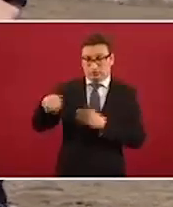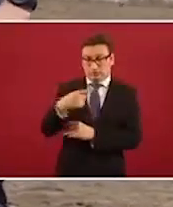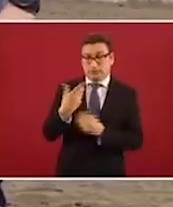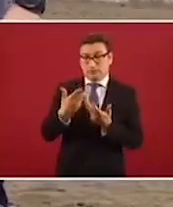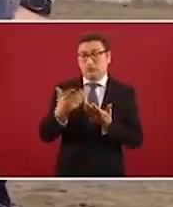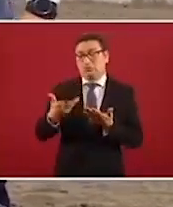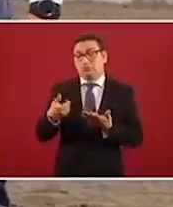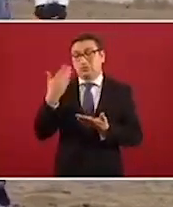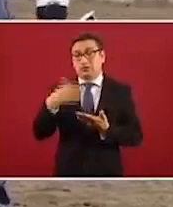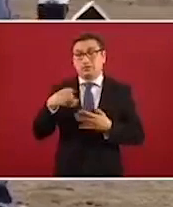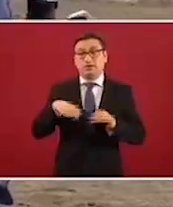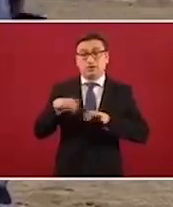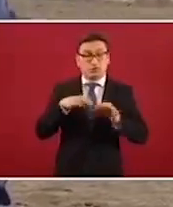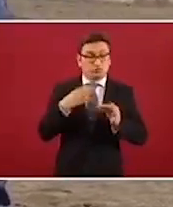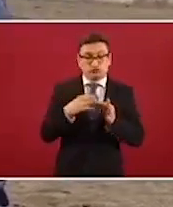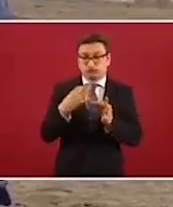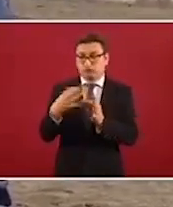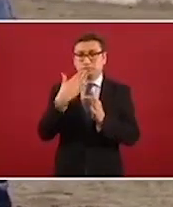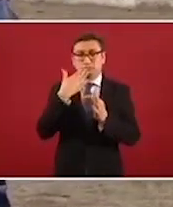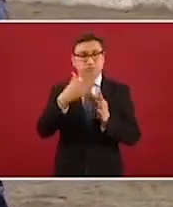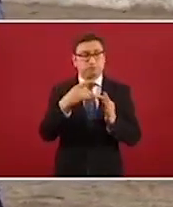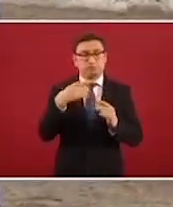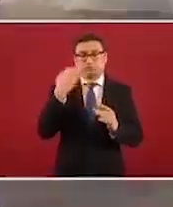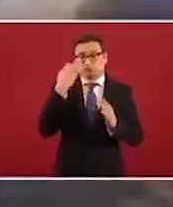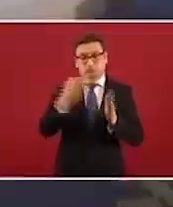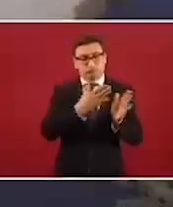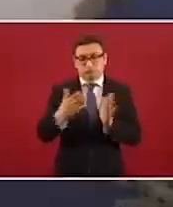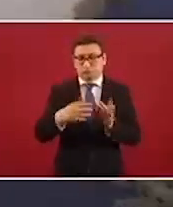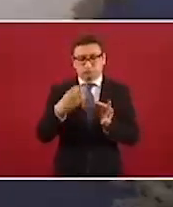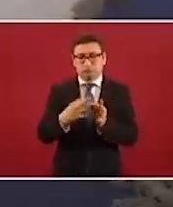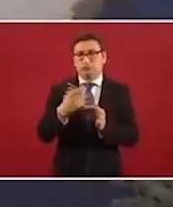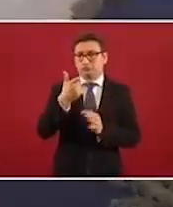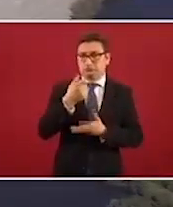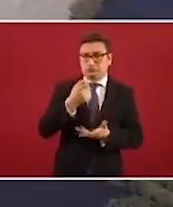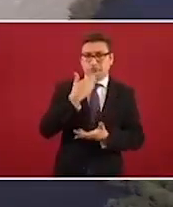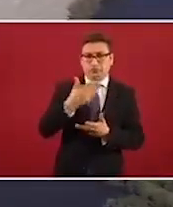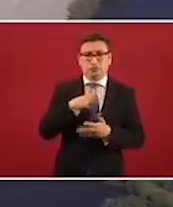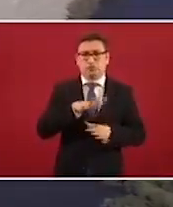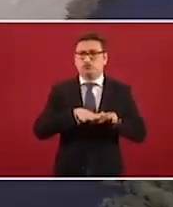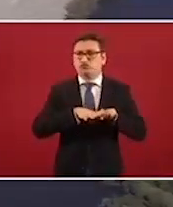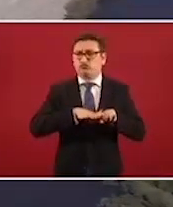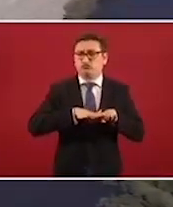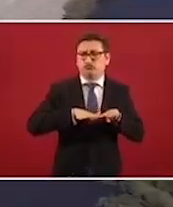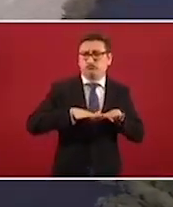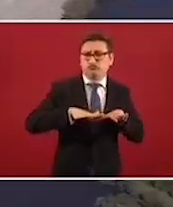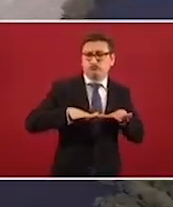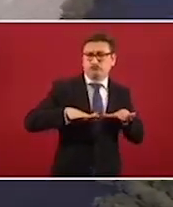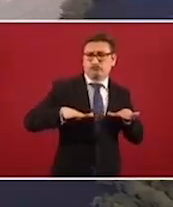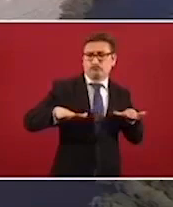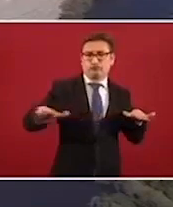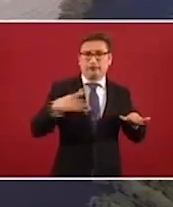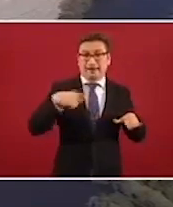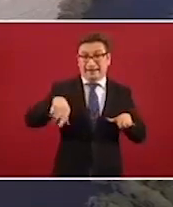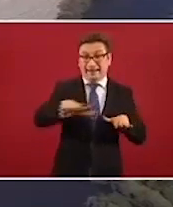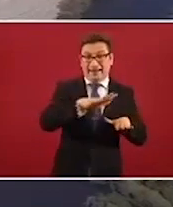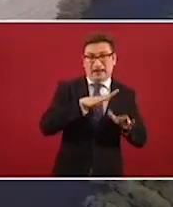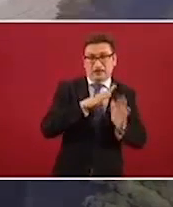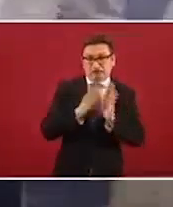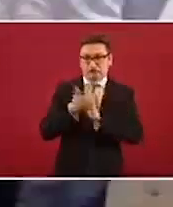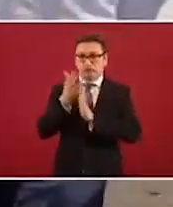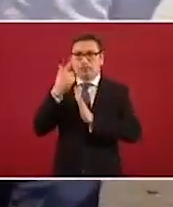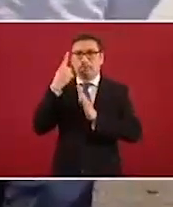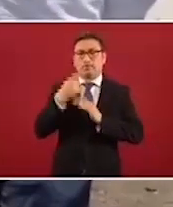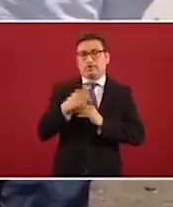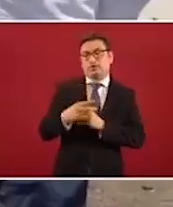que terminaron en tiempo, en forma, en costo, esta gran plataforma donde estamos levantando la refinería de Dos